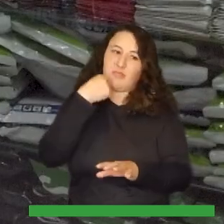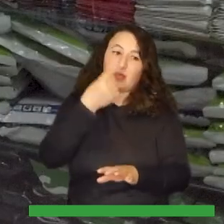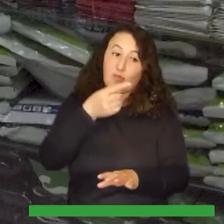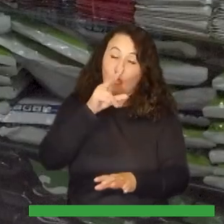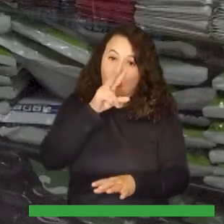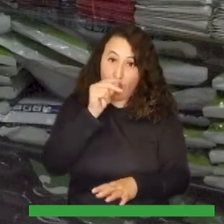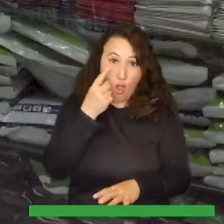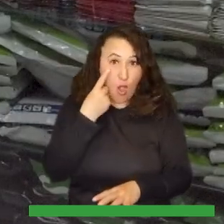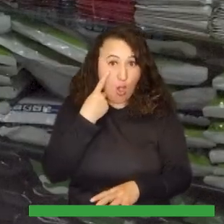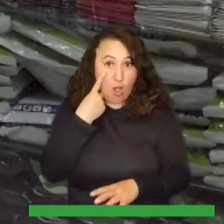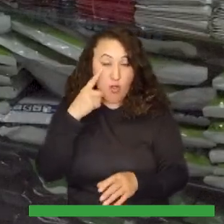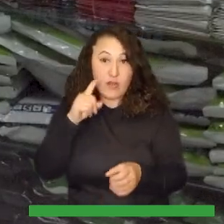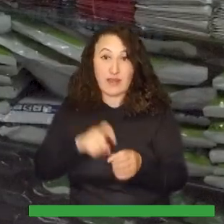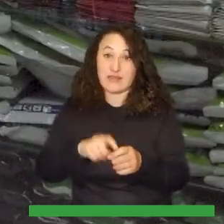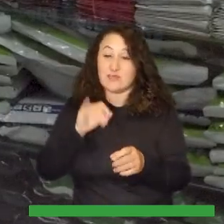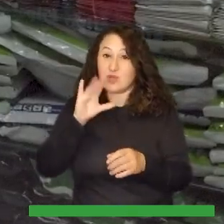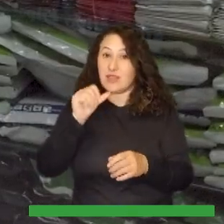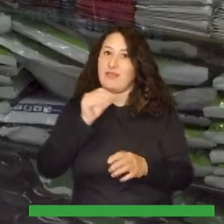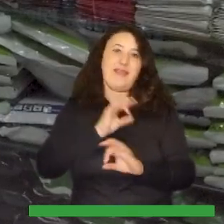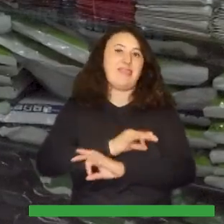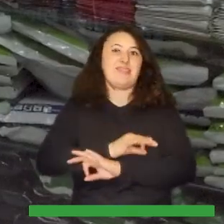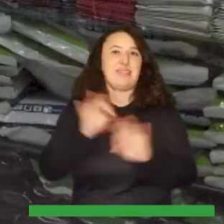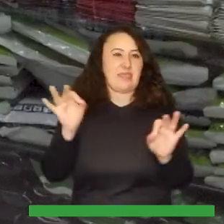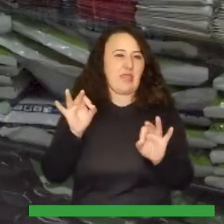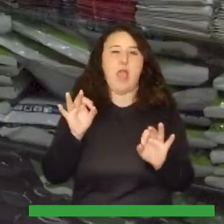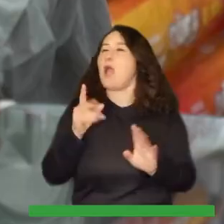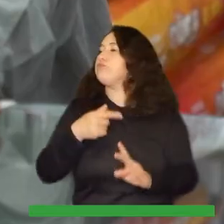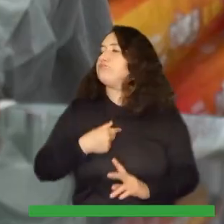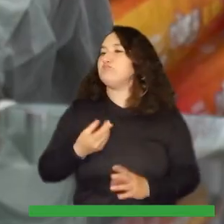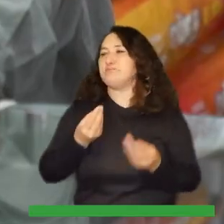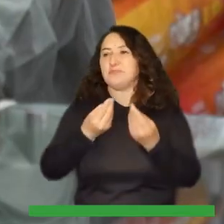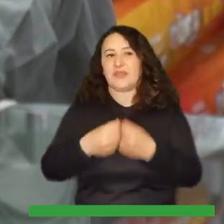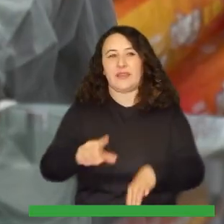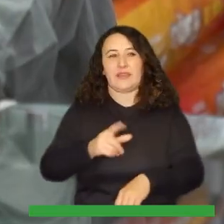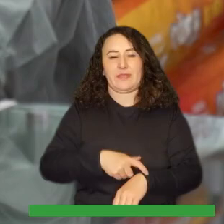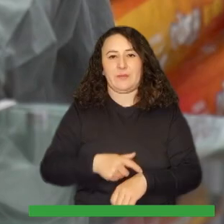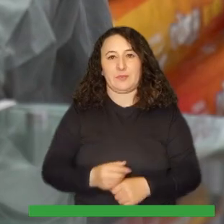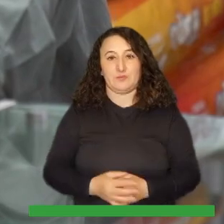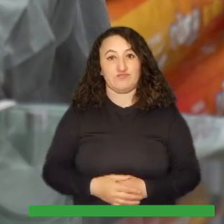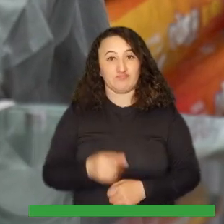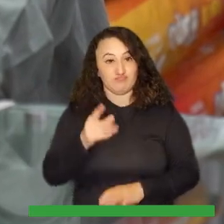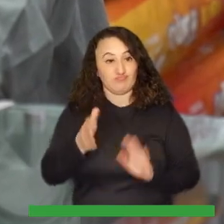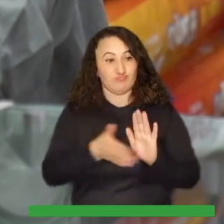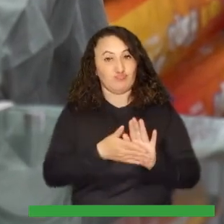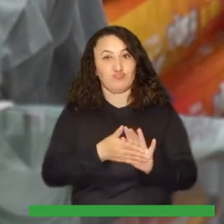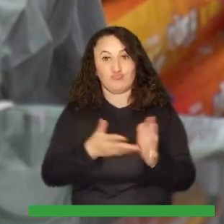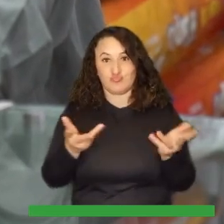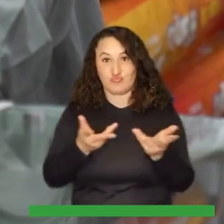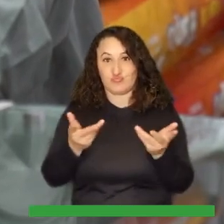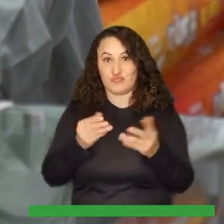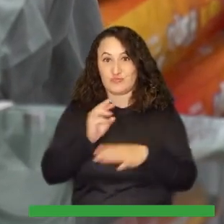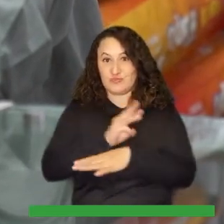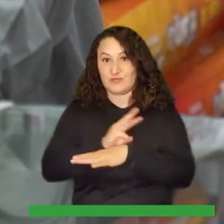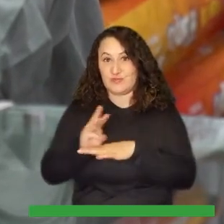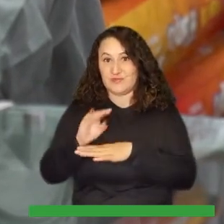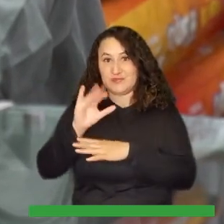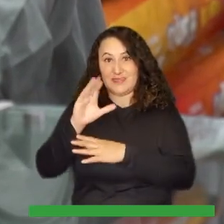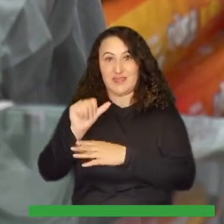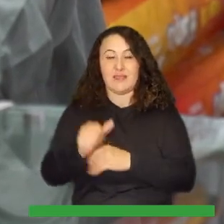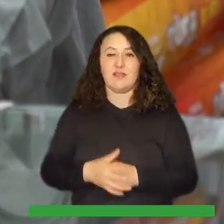si no tienen registro IICA, pierden el tiempo. Y ustedes lo pueden comprobar en la página del